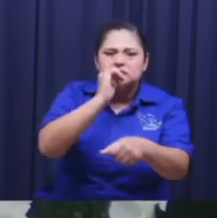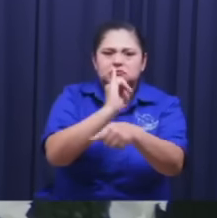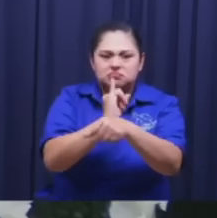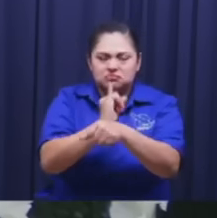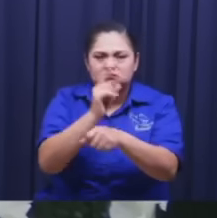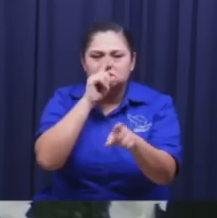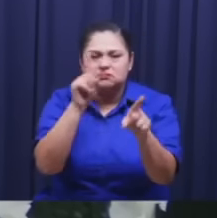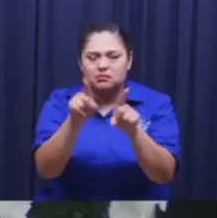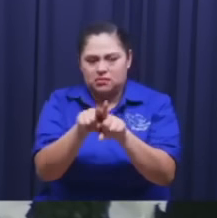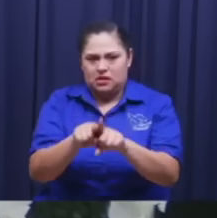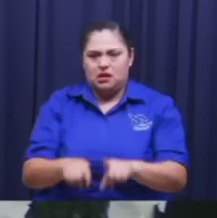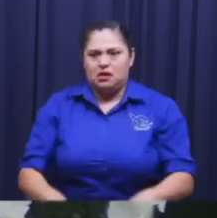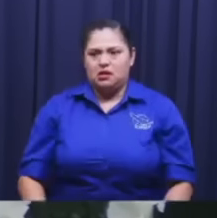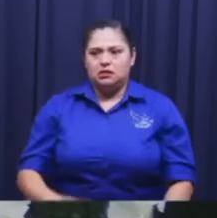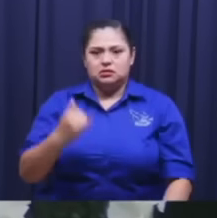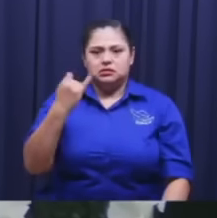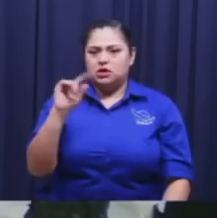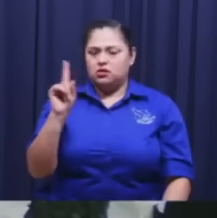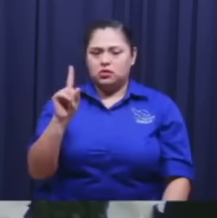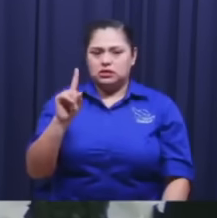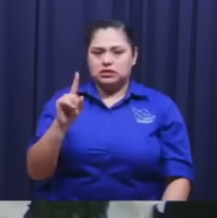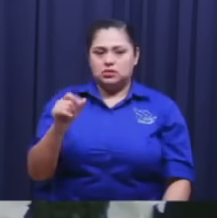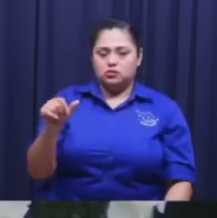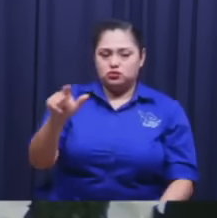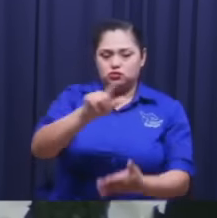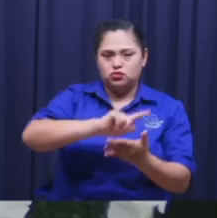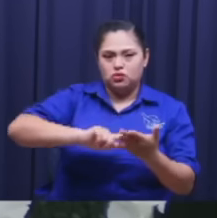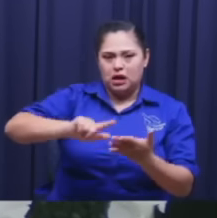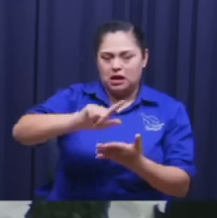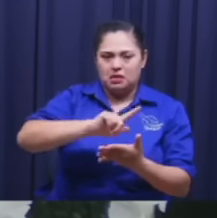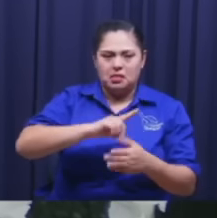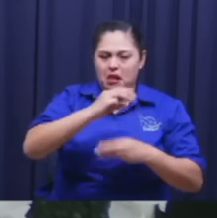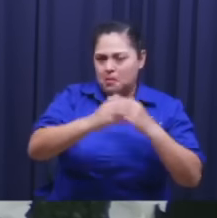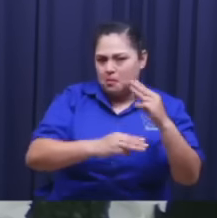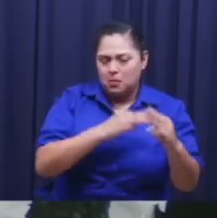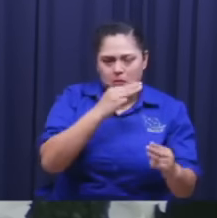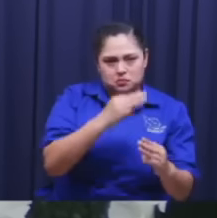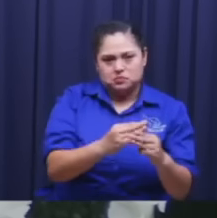circunscribe a un bar, a una cantina, a las peleas, ¿va usted?,